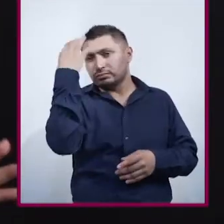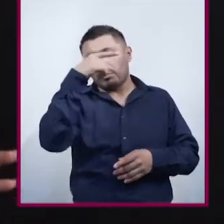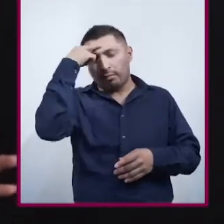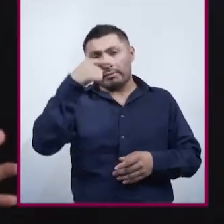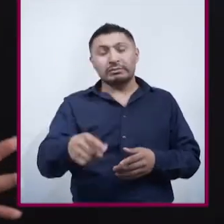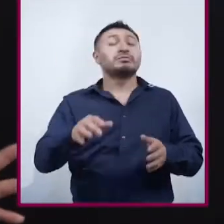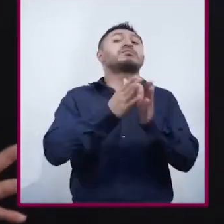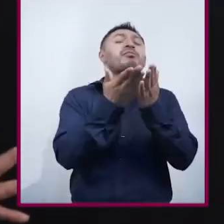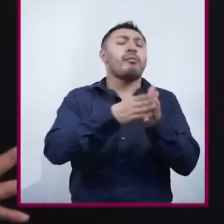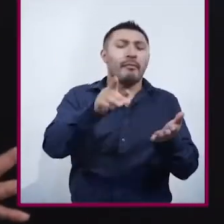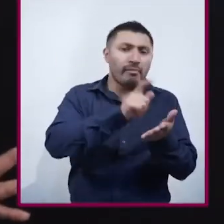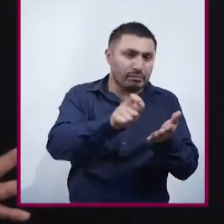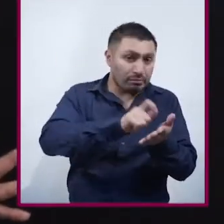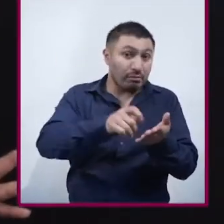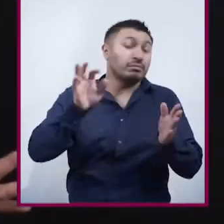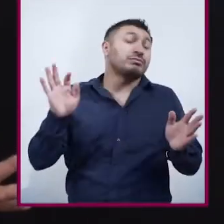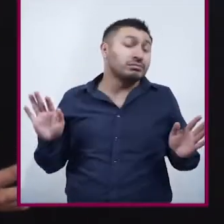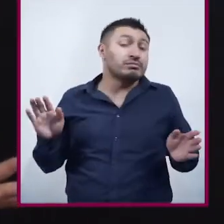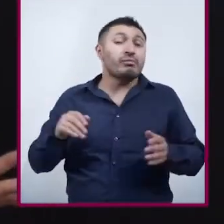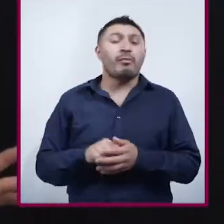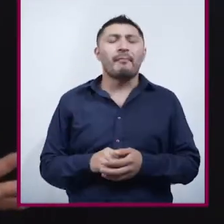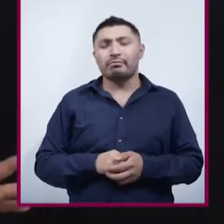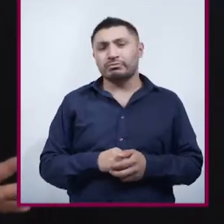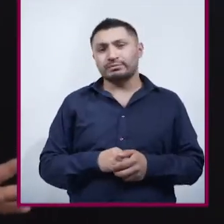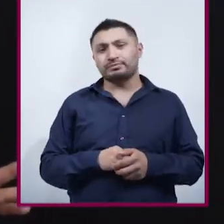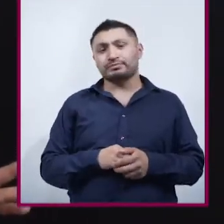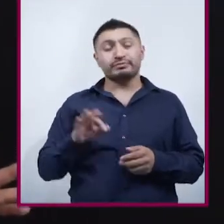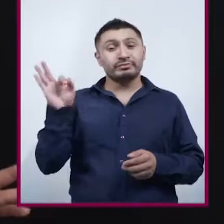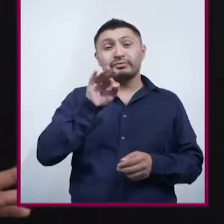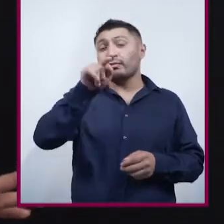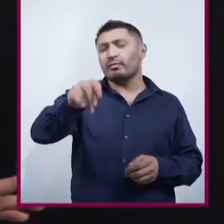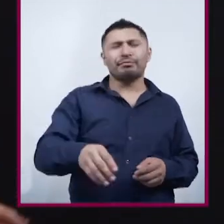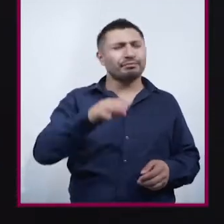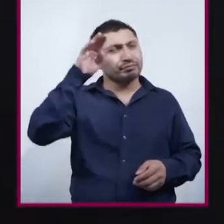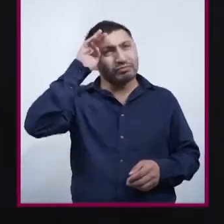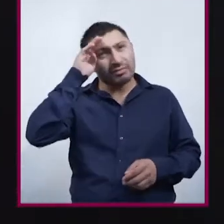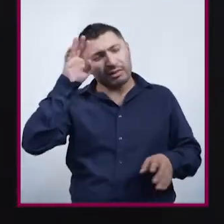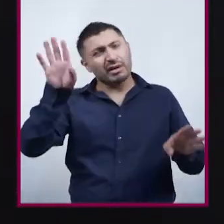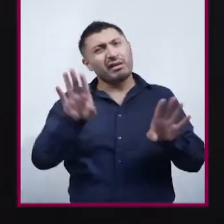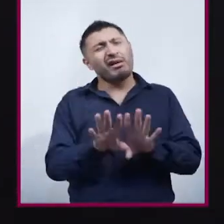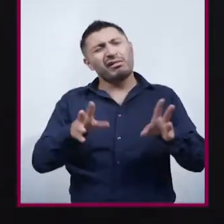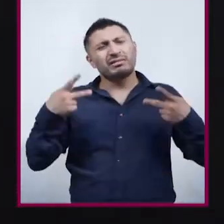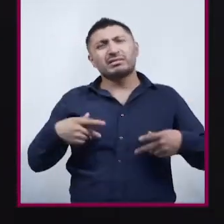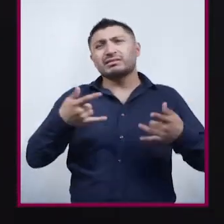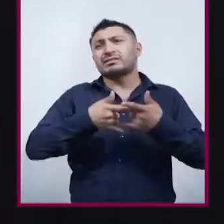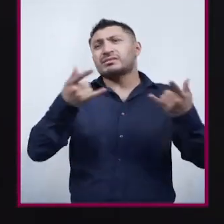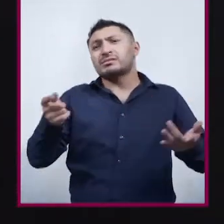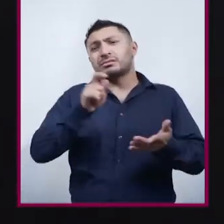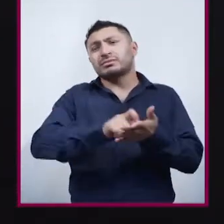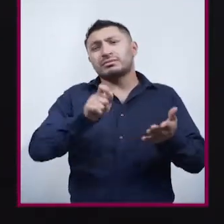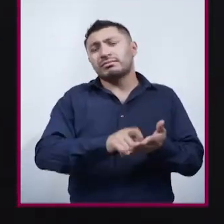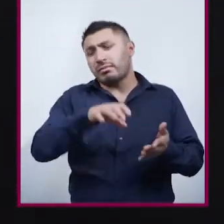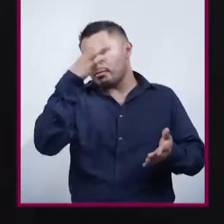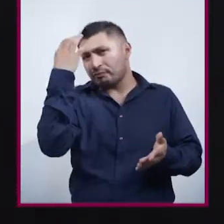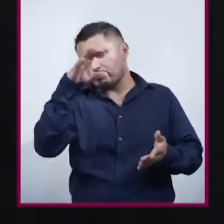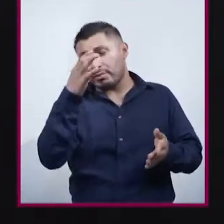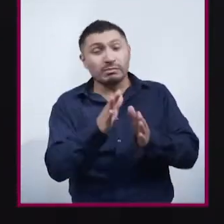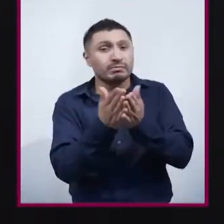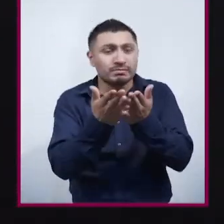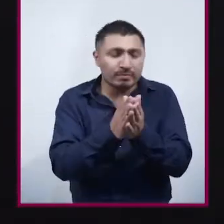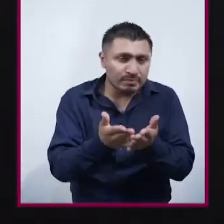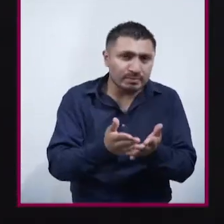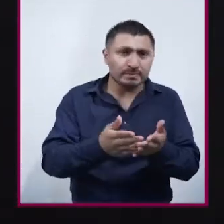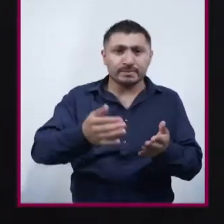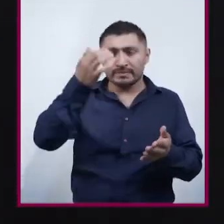fotografías para escribir un libro? ¿Alguna vez te has preguntado cómo los historiadores escriben sus libros y conocen la